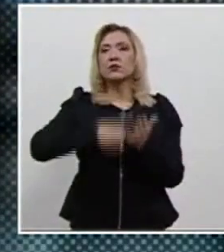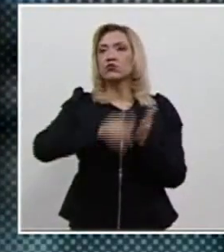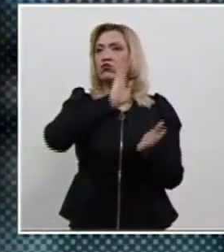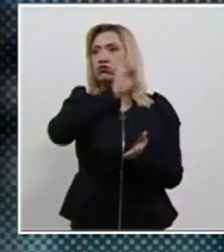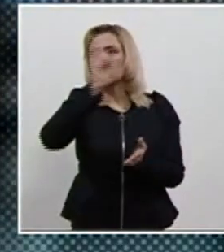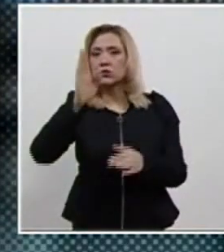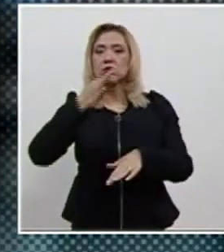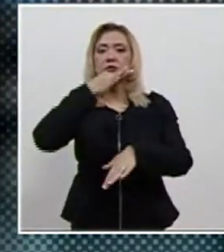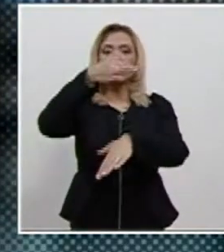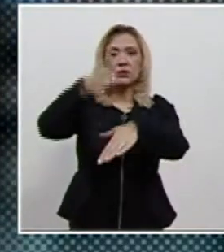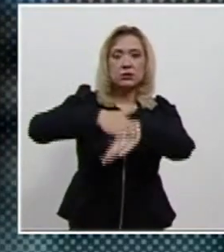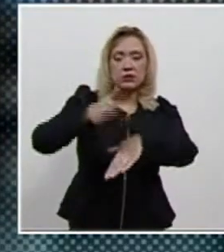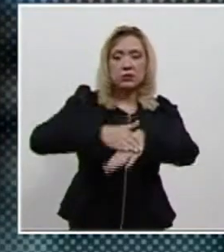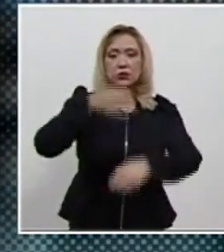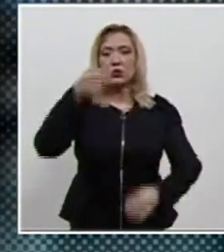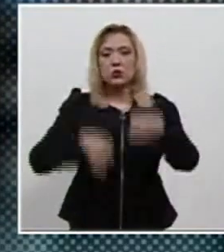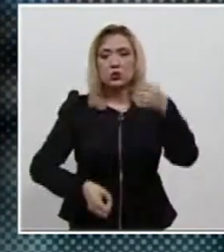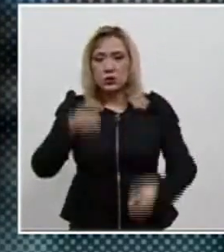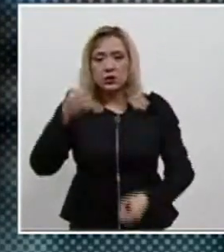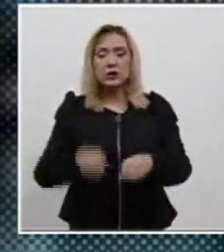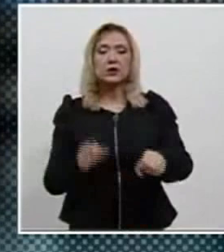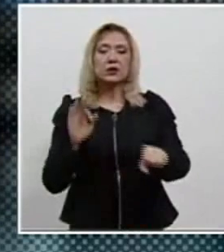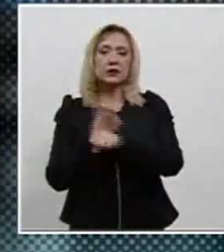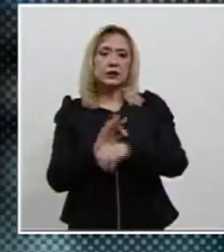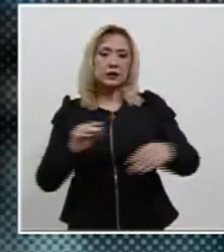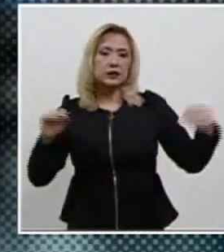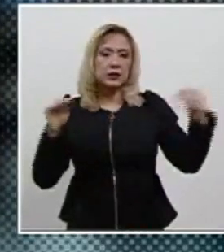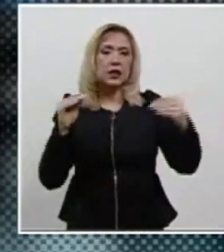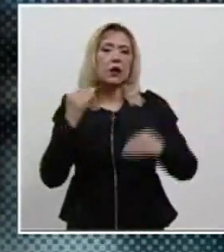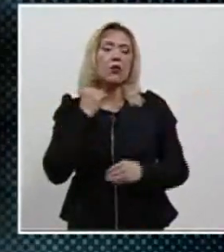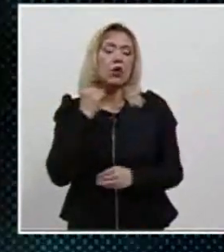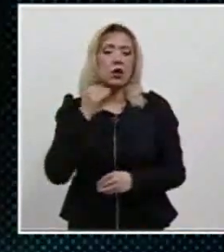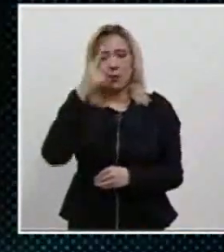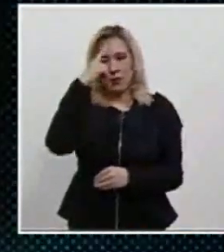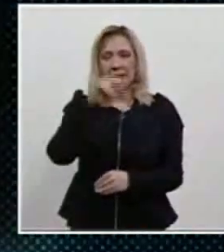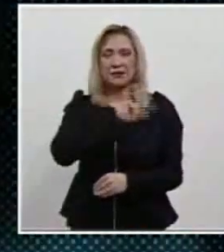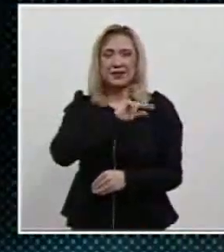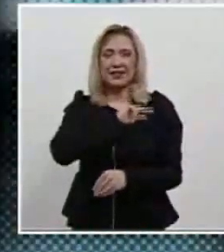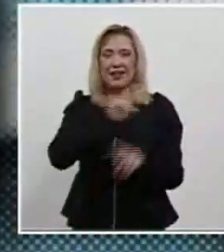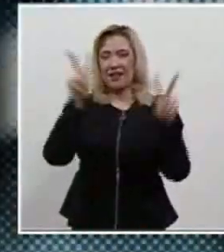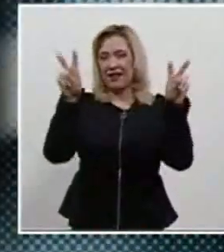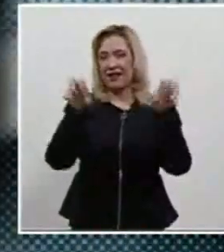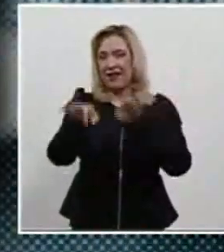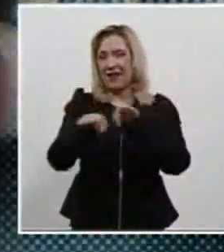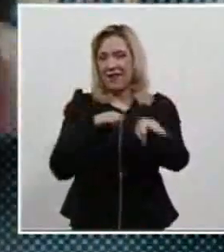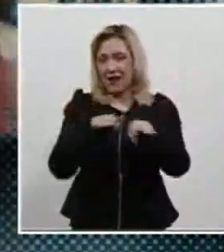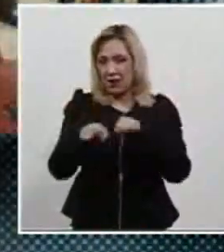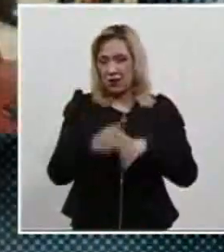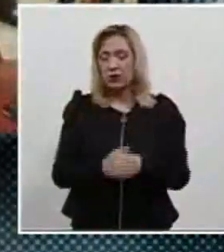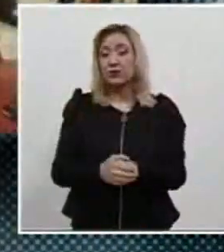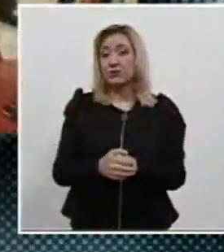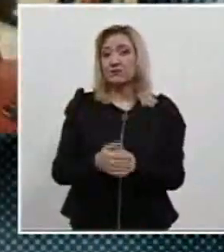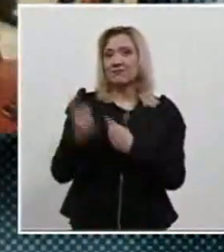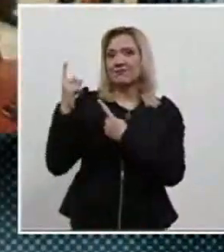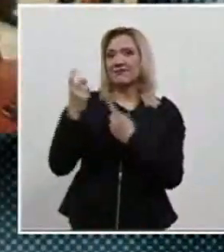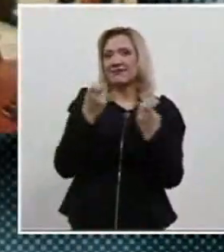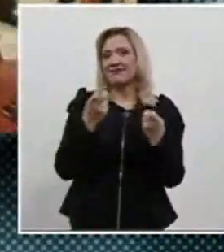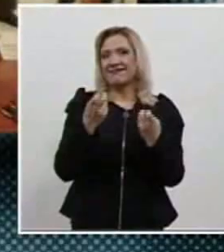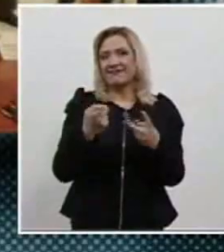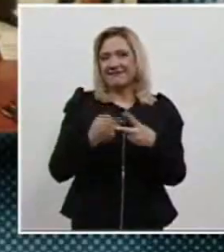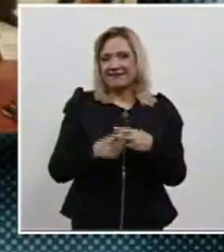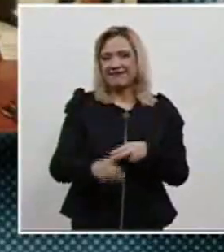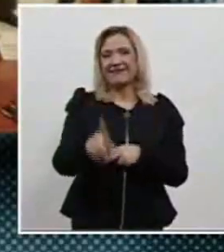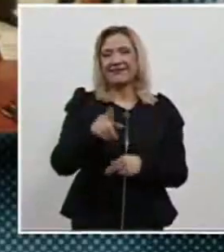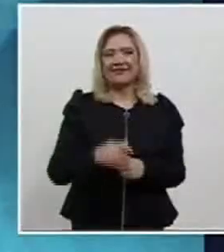notificadores y defensores públicos del juzgado especializado en materia laboral. Para el canal del Poder Judicial de la Federación, Jesús